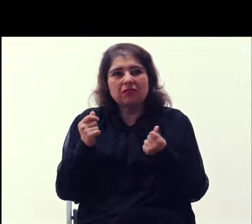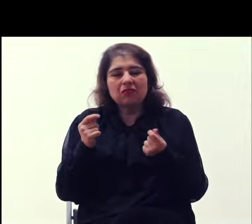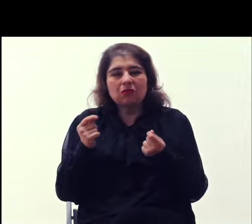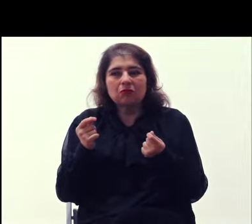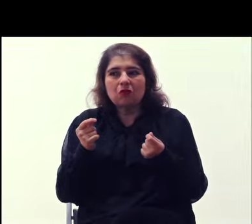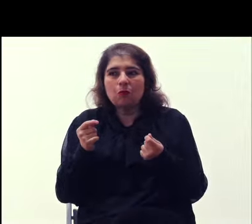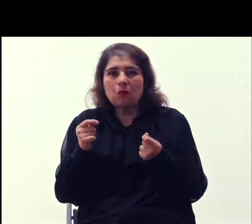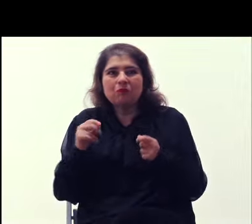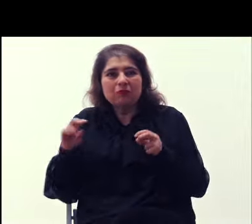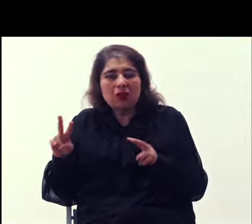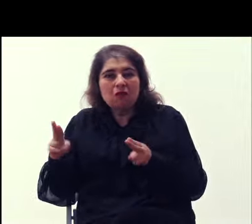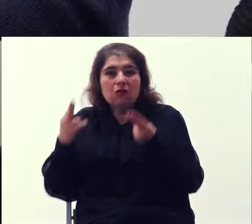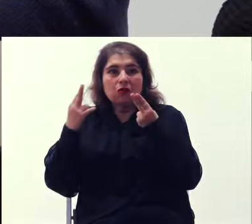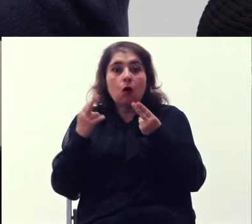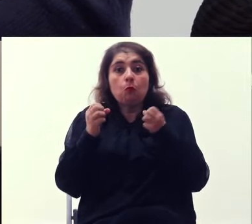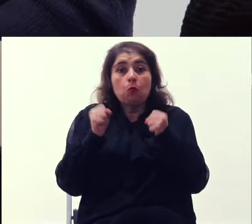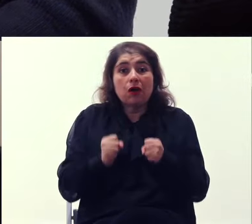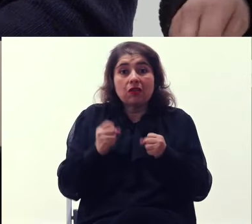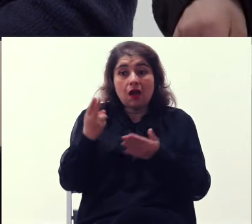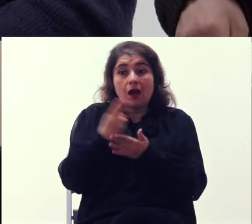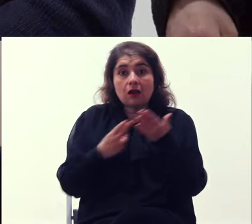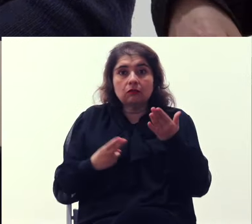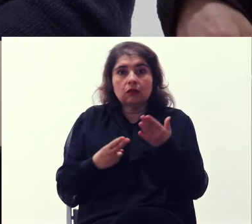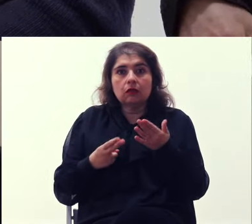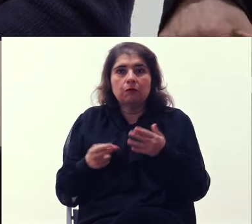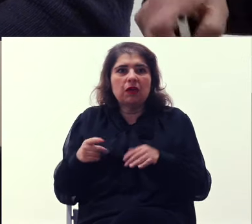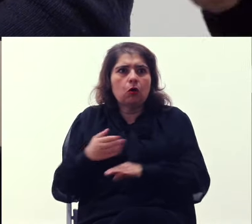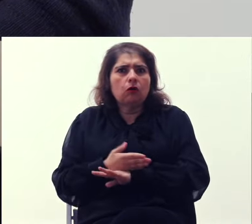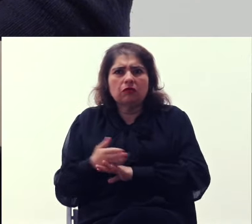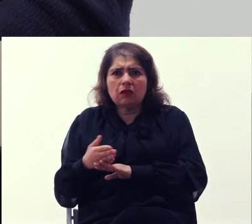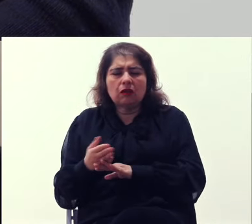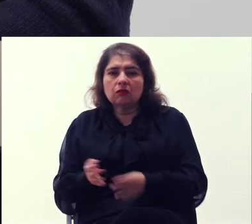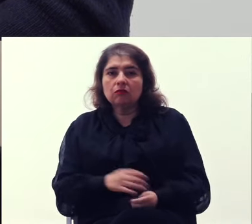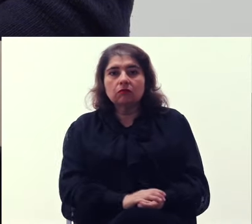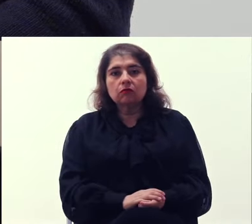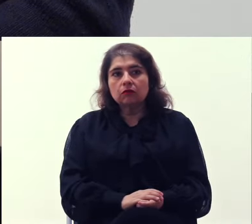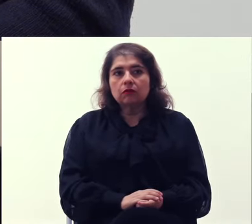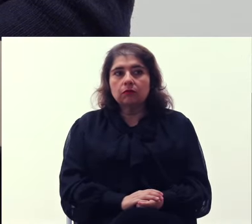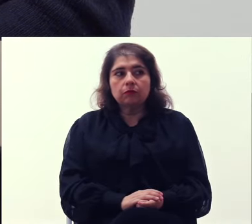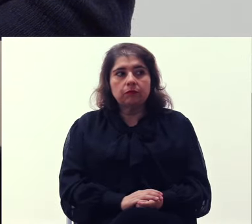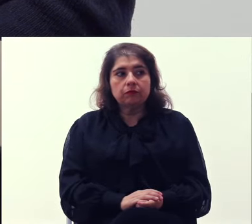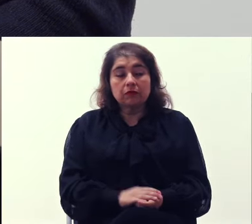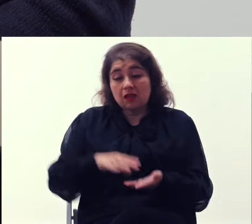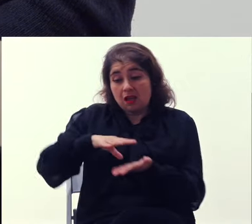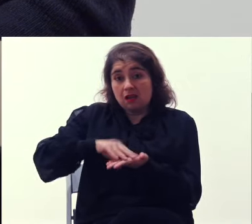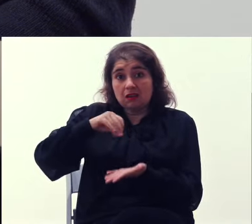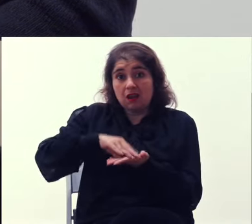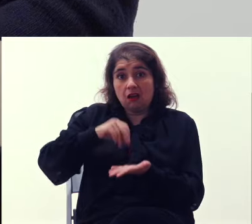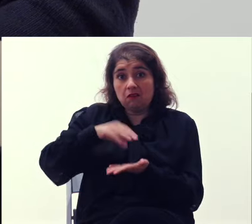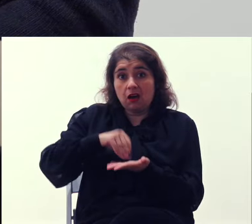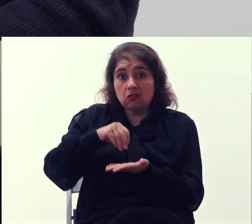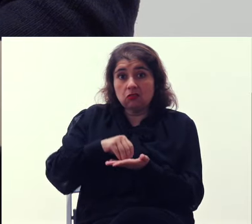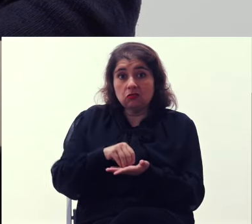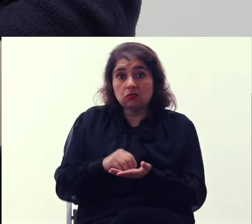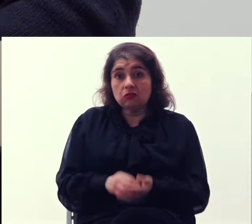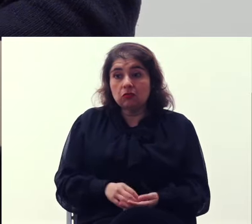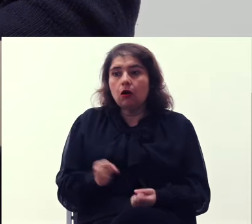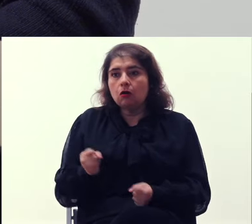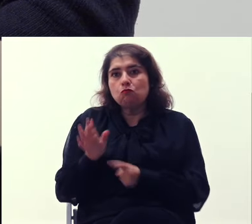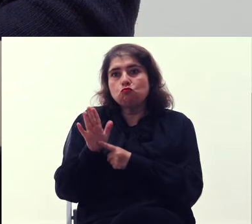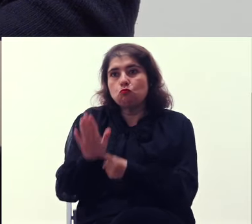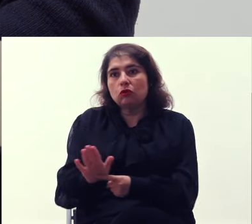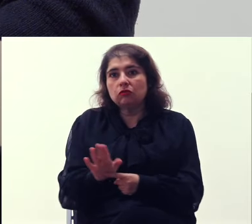un rescate de una posibilidad para el arte muy tardíamente, ¿no es cierto? Y que de alguna manera estos grabados